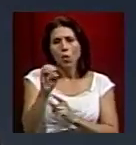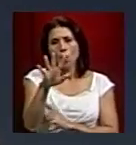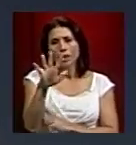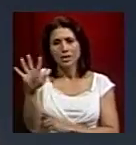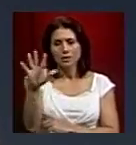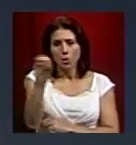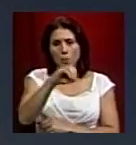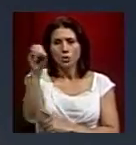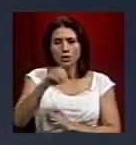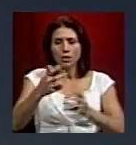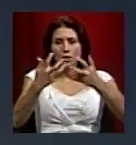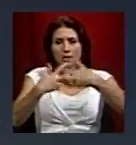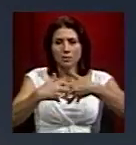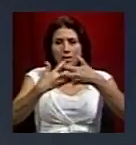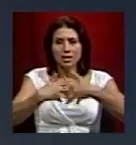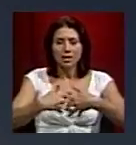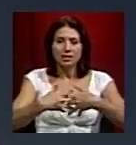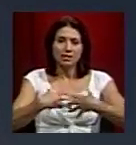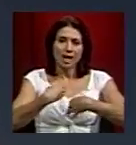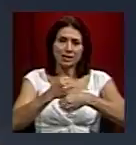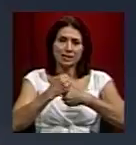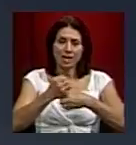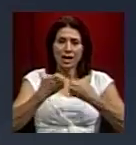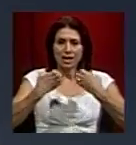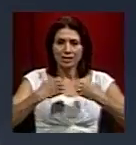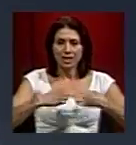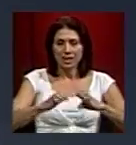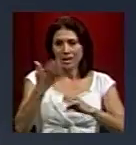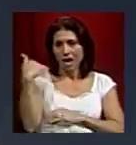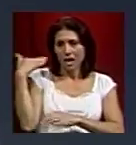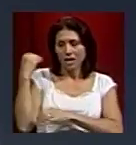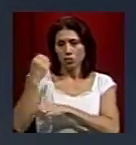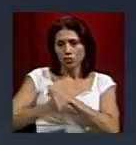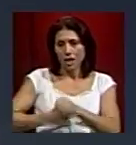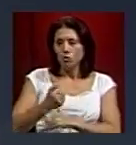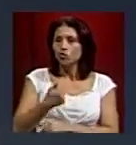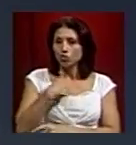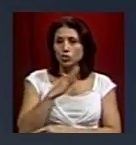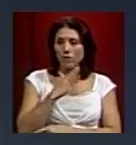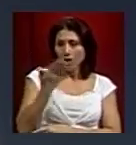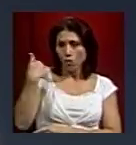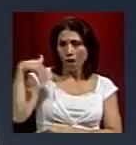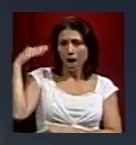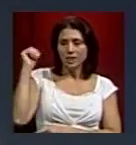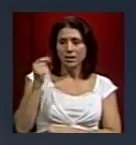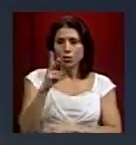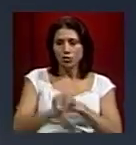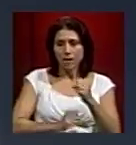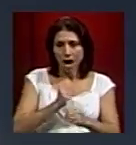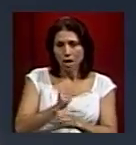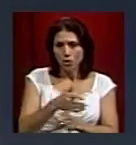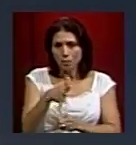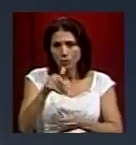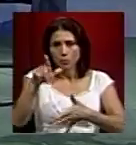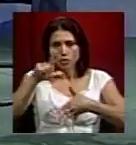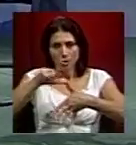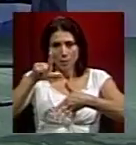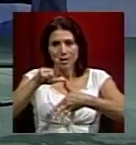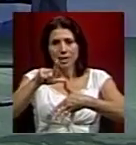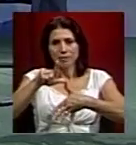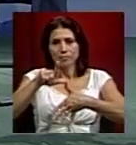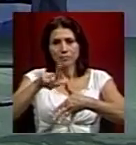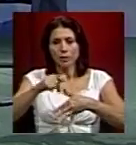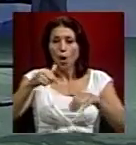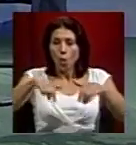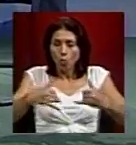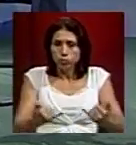de las empresas hacían estrategia en aquellos años. Y te estoy hablando de hace 12 años más o menos, en América Latina.